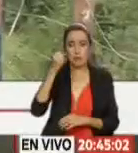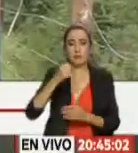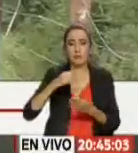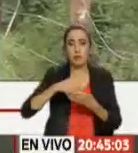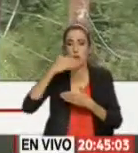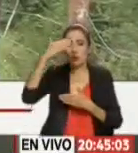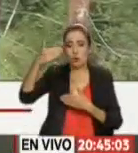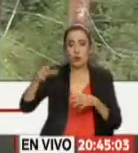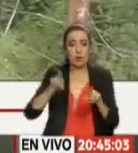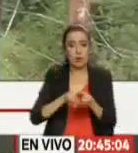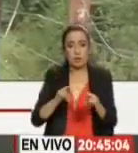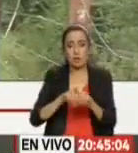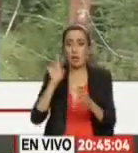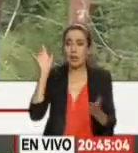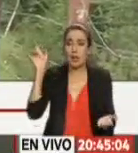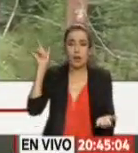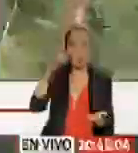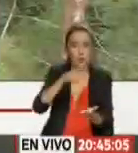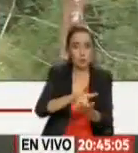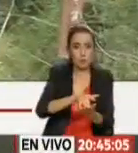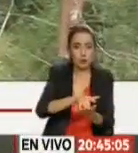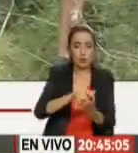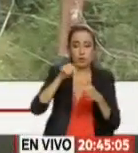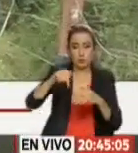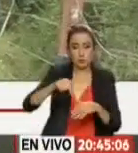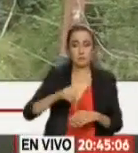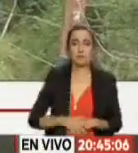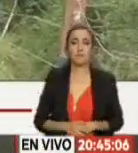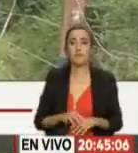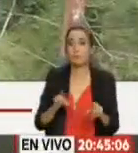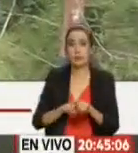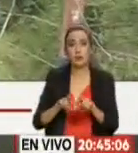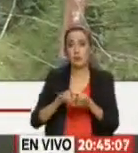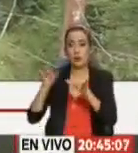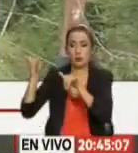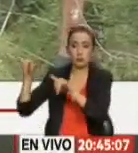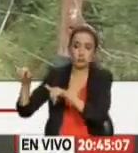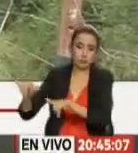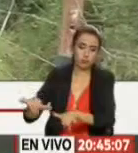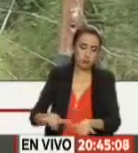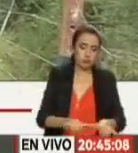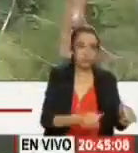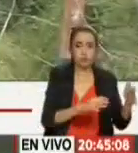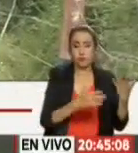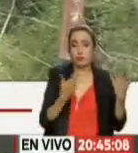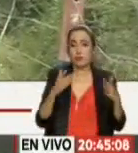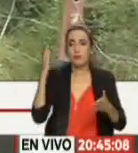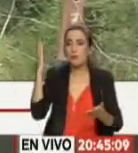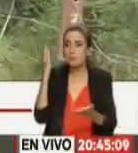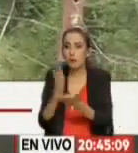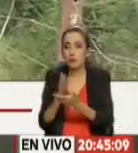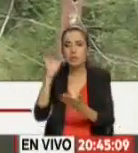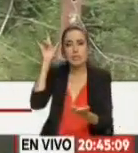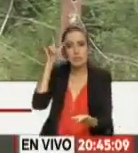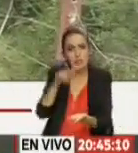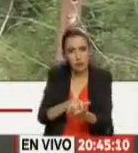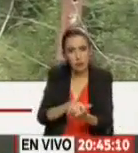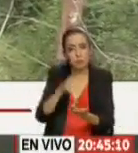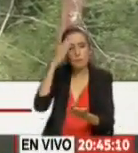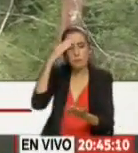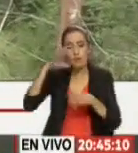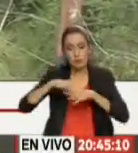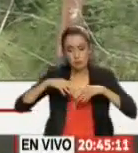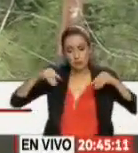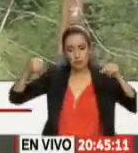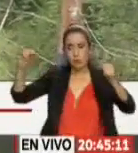terminal aéreo. En ese tiempo el aeropuerto estaba aquí. Y hubo que suspender los vuelos porque el lodo llegó a